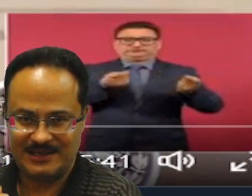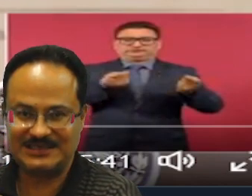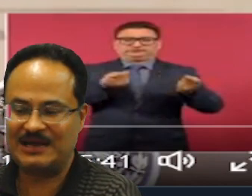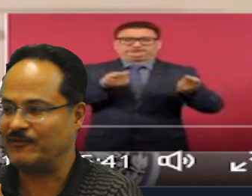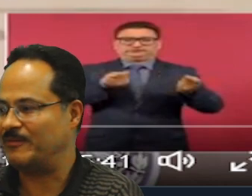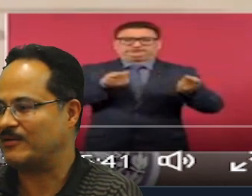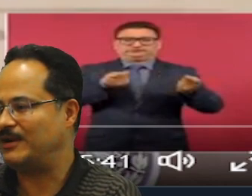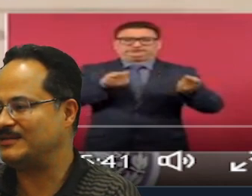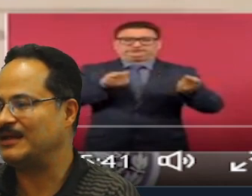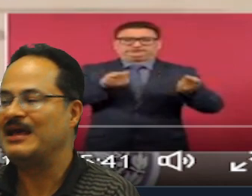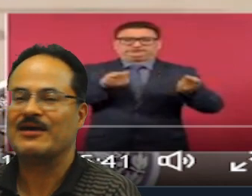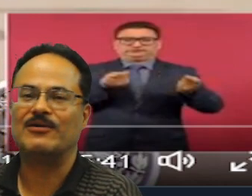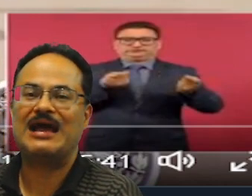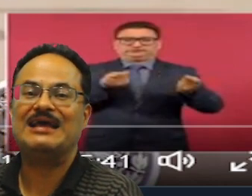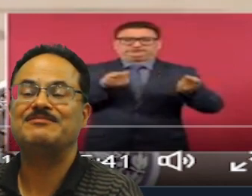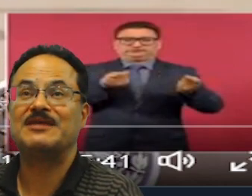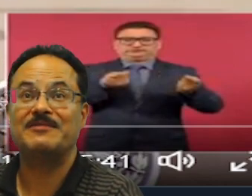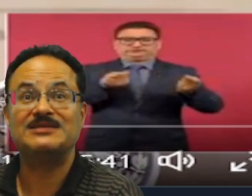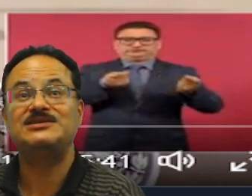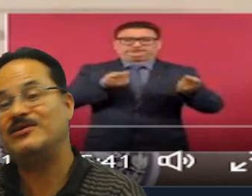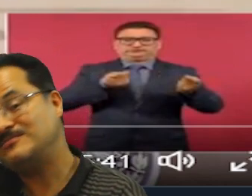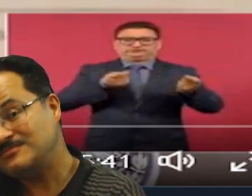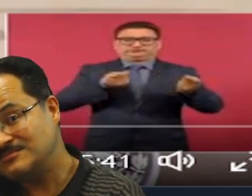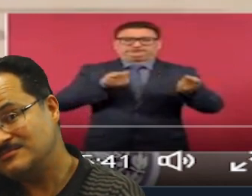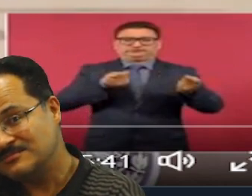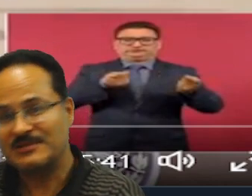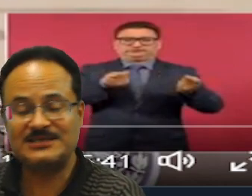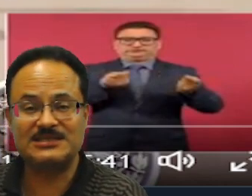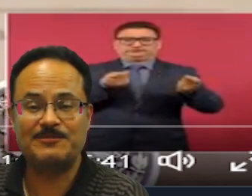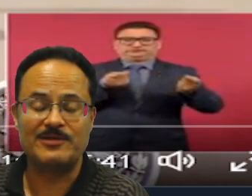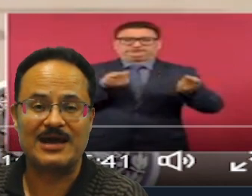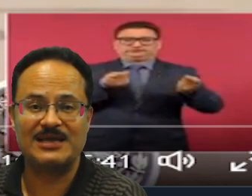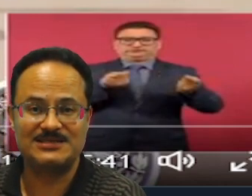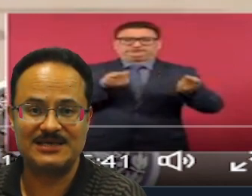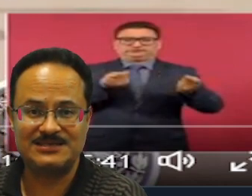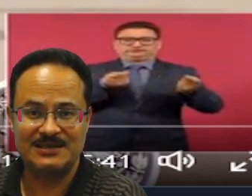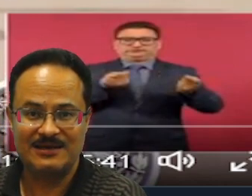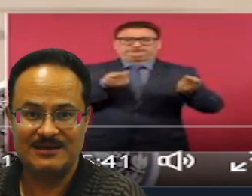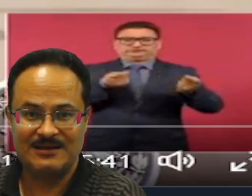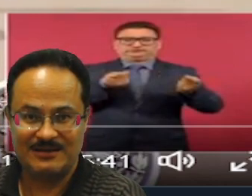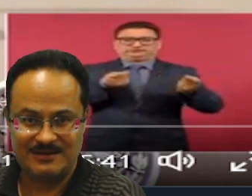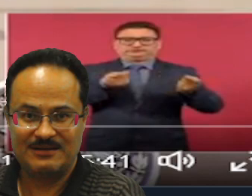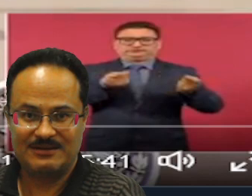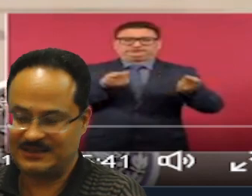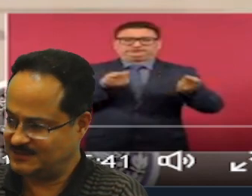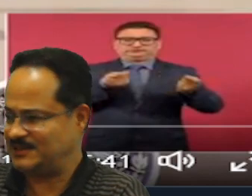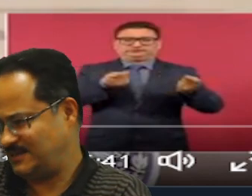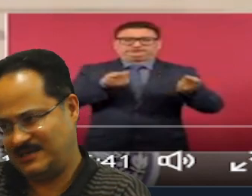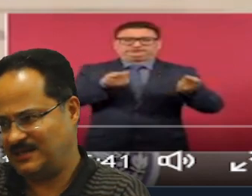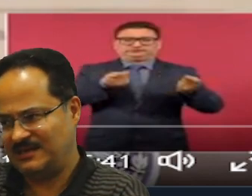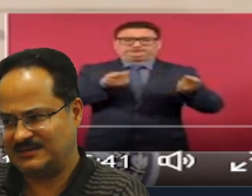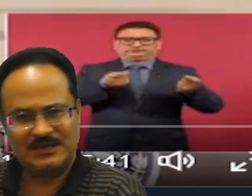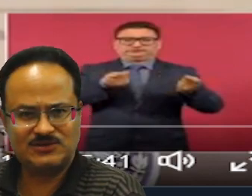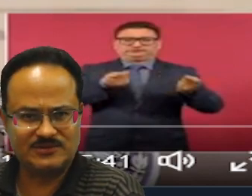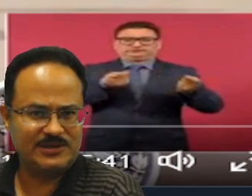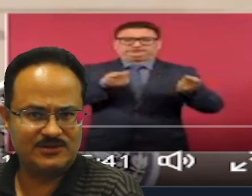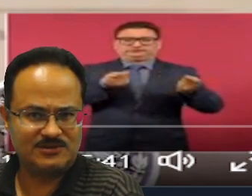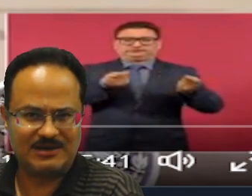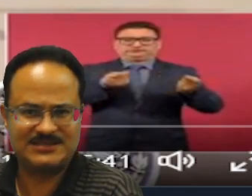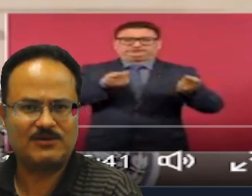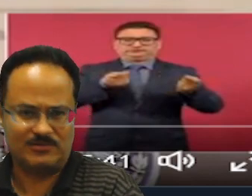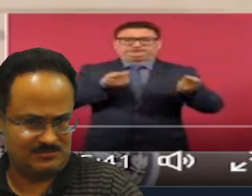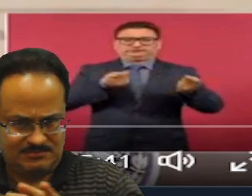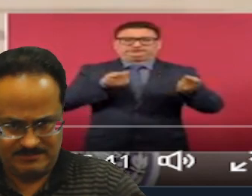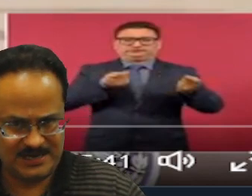esa es la forma con la con la intervención de ese tipo de agencias este Estados Unidos